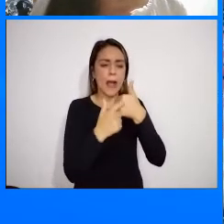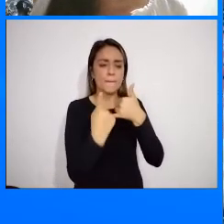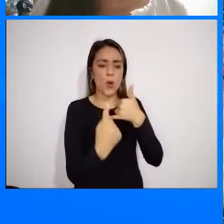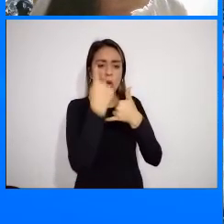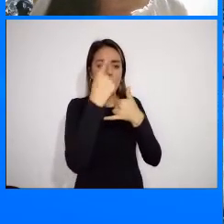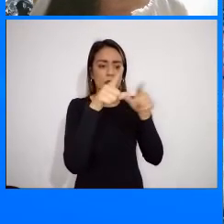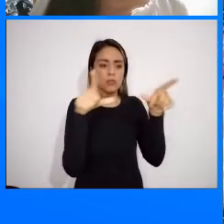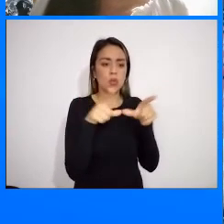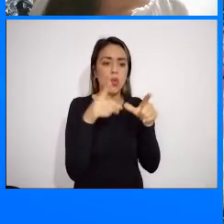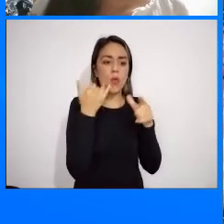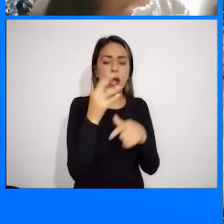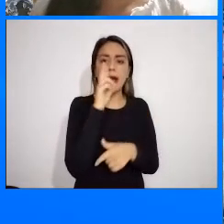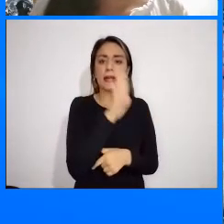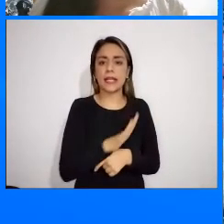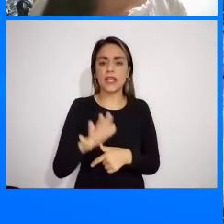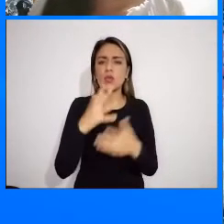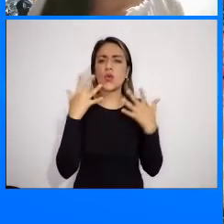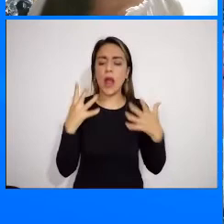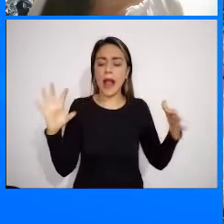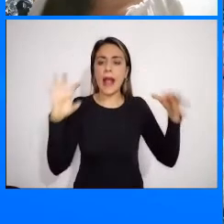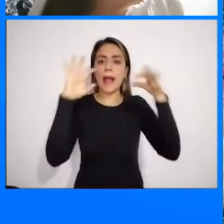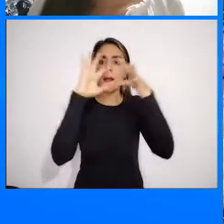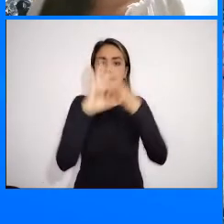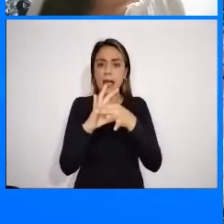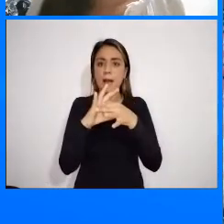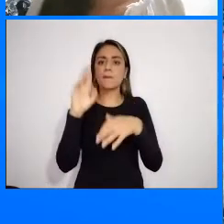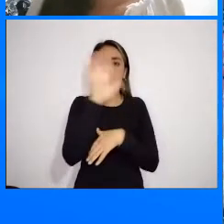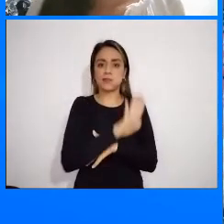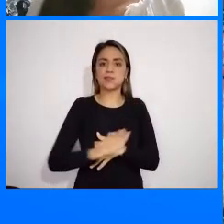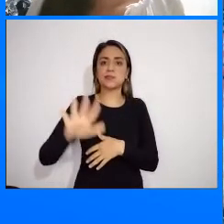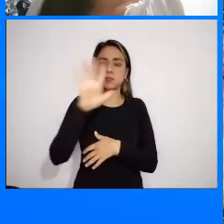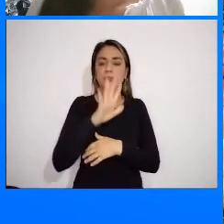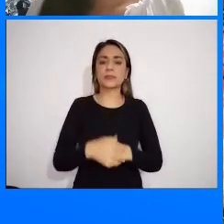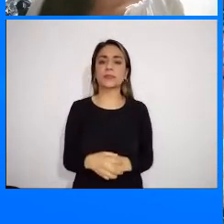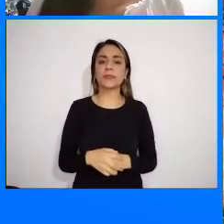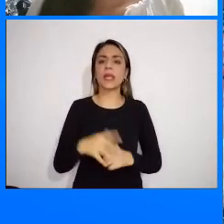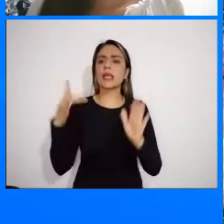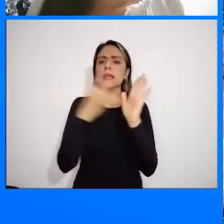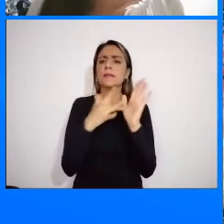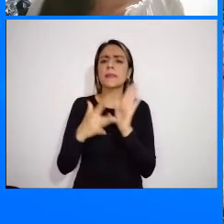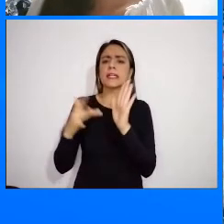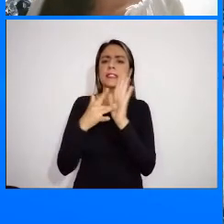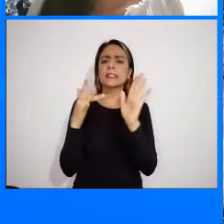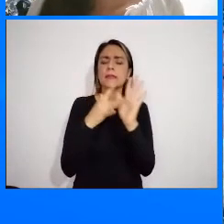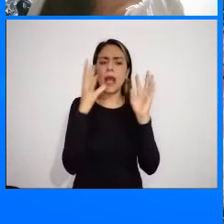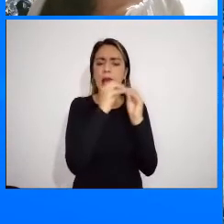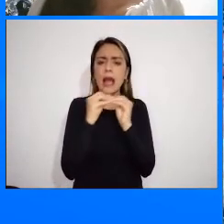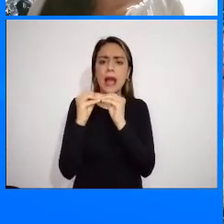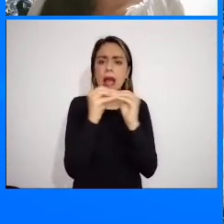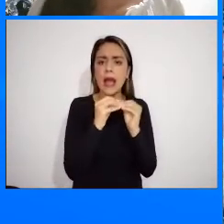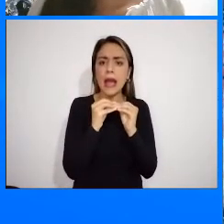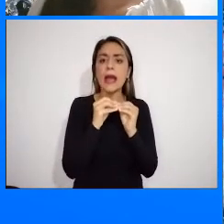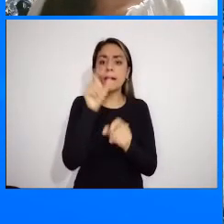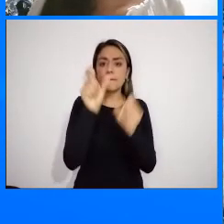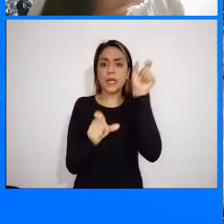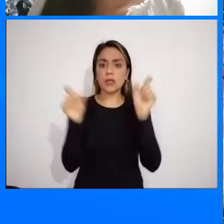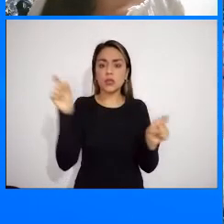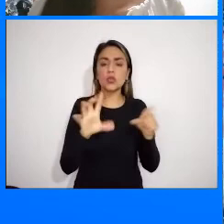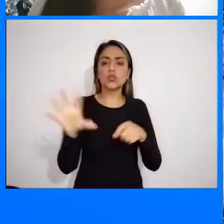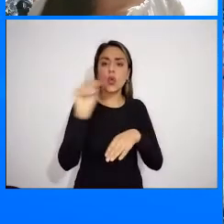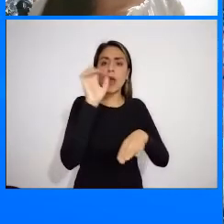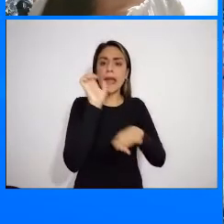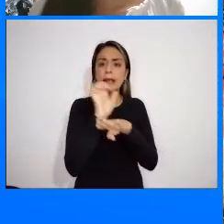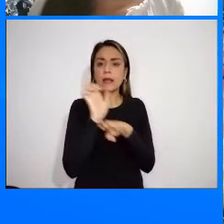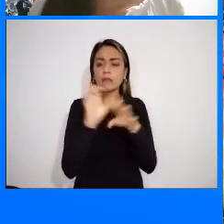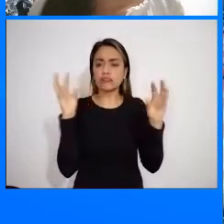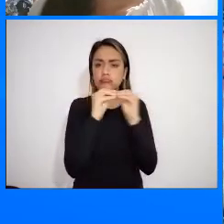sino también regional, que articulen las regiones. Participación y concertación de todos los actores. Hay